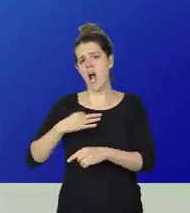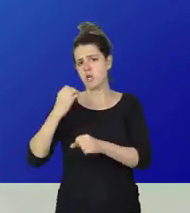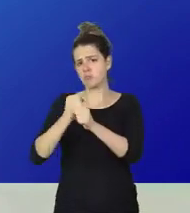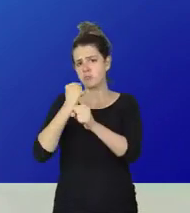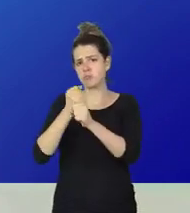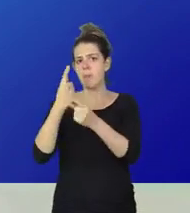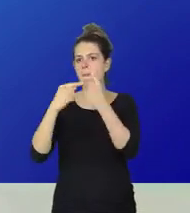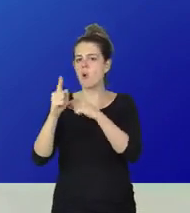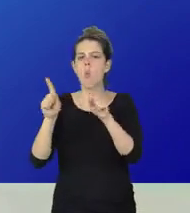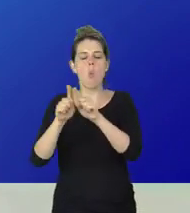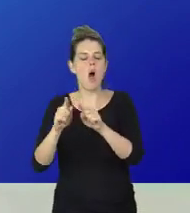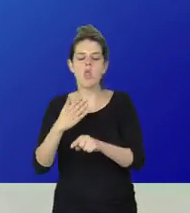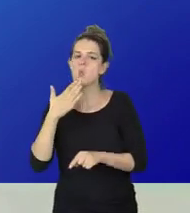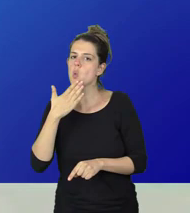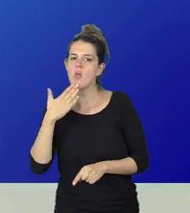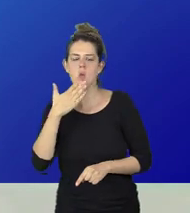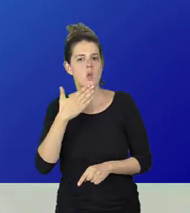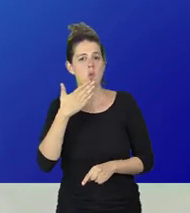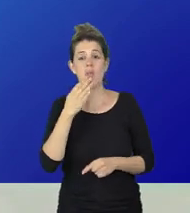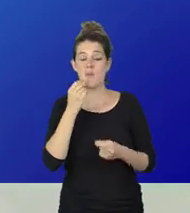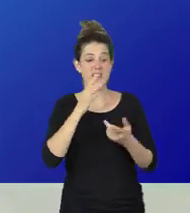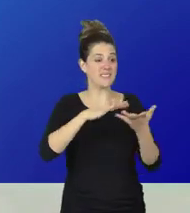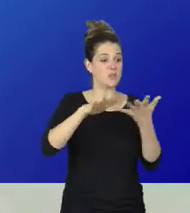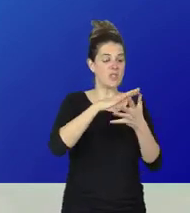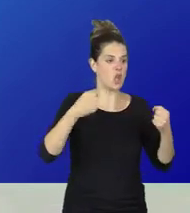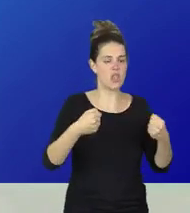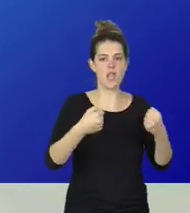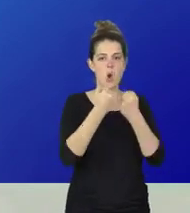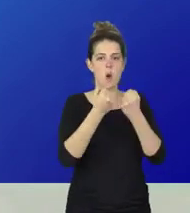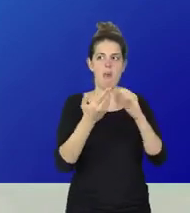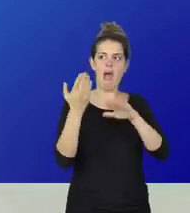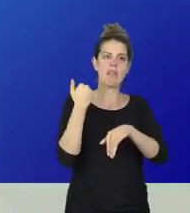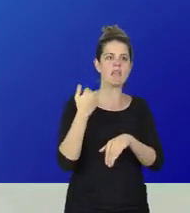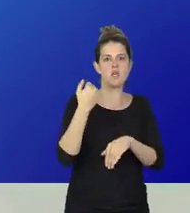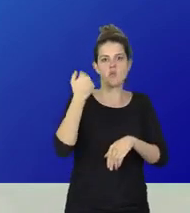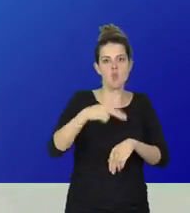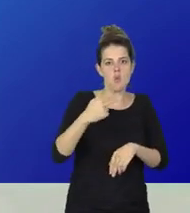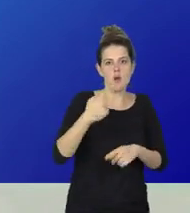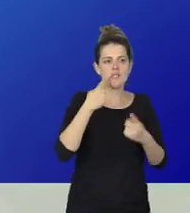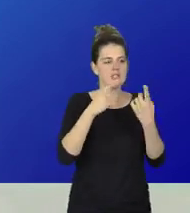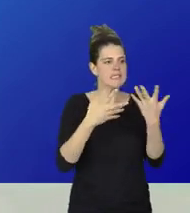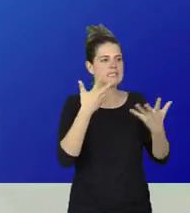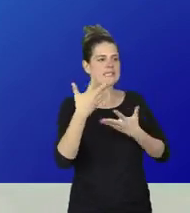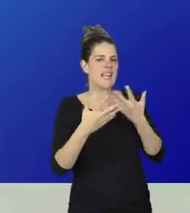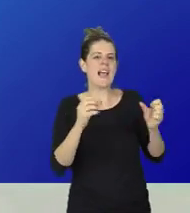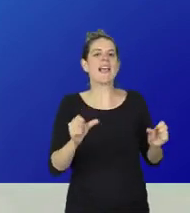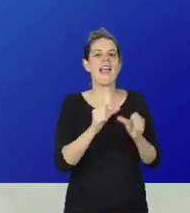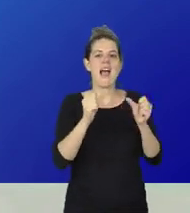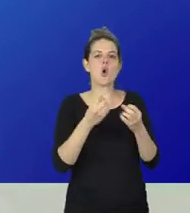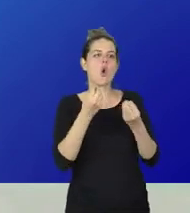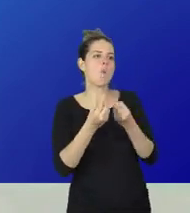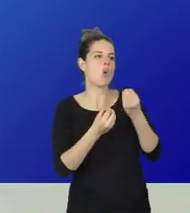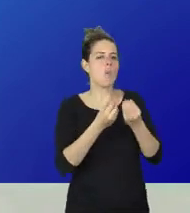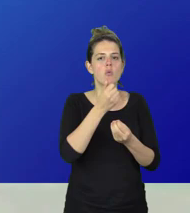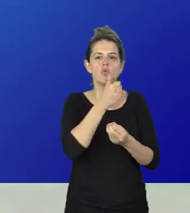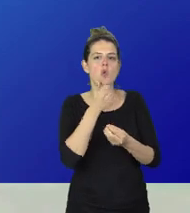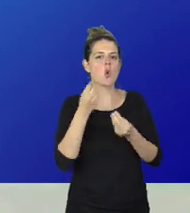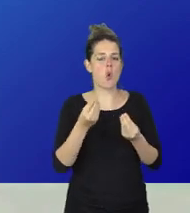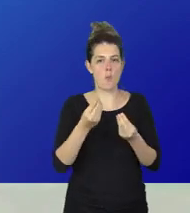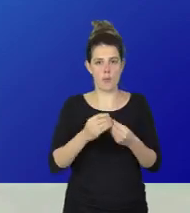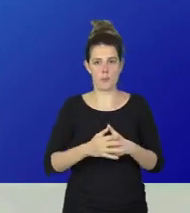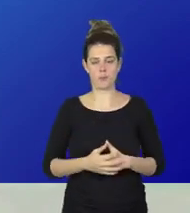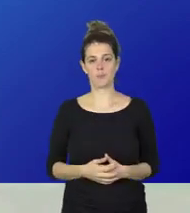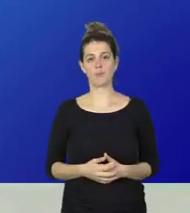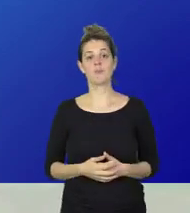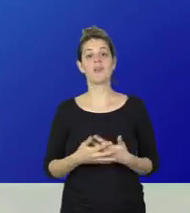pero permanentemente era la duda de cómo reaccionar frente a situaciones imprevistas y nuevas que como intérpretes teníamos que